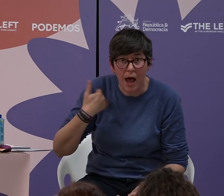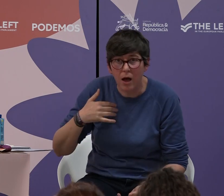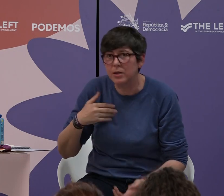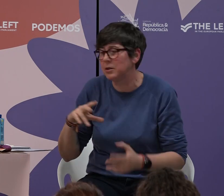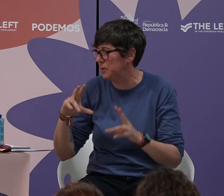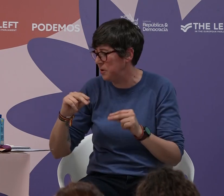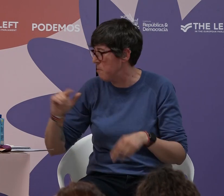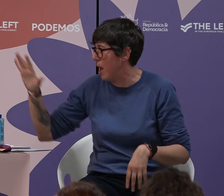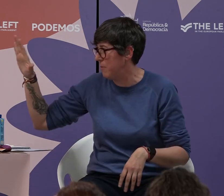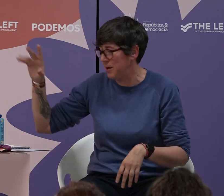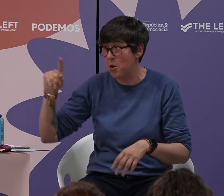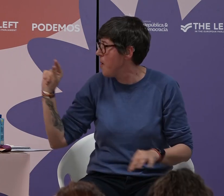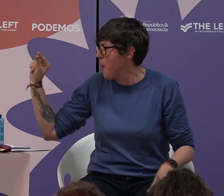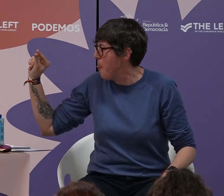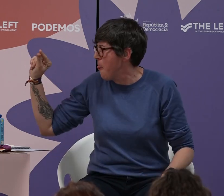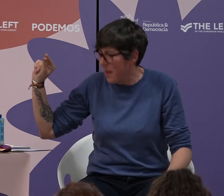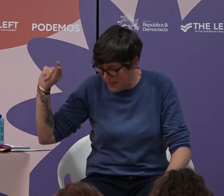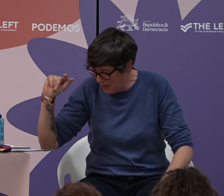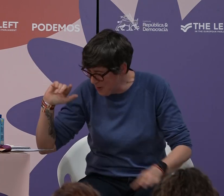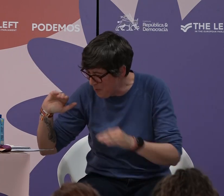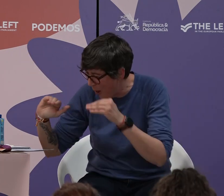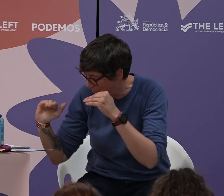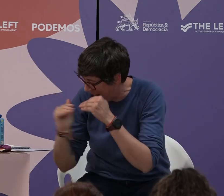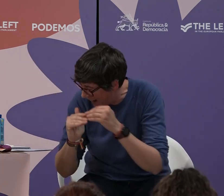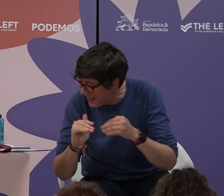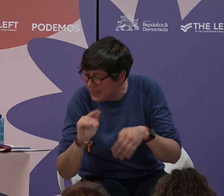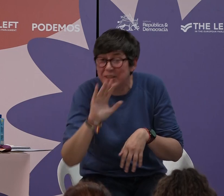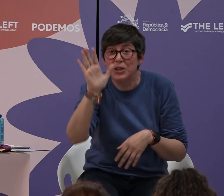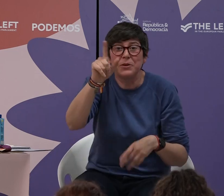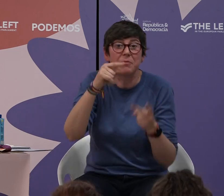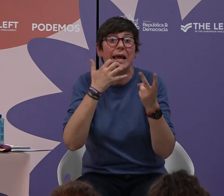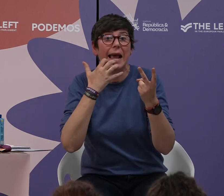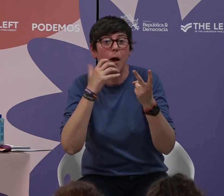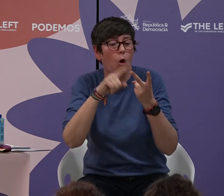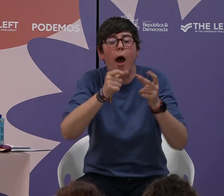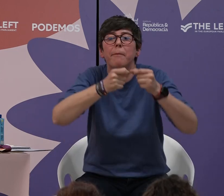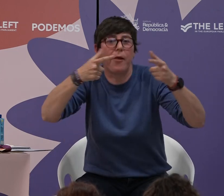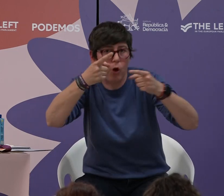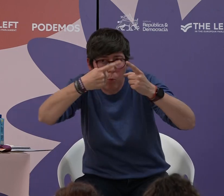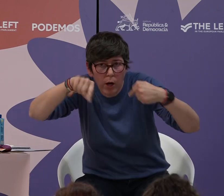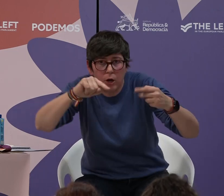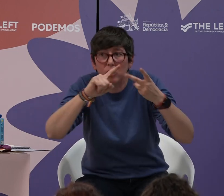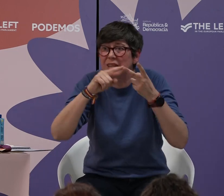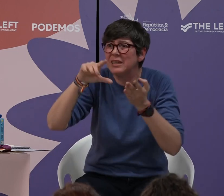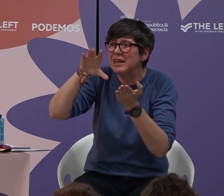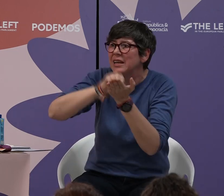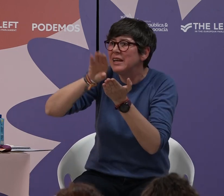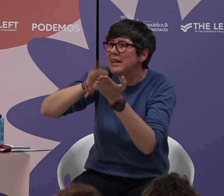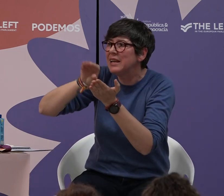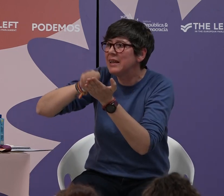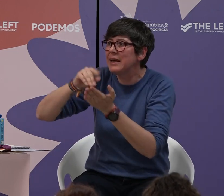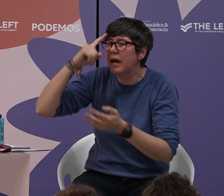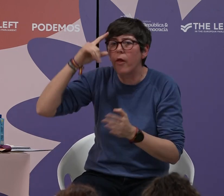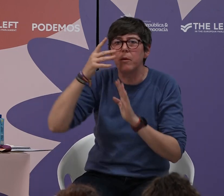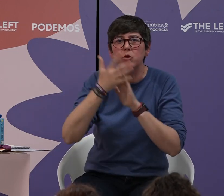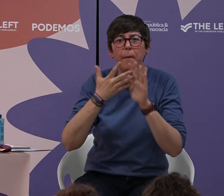ya sí Ah vale Dame dame dame un poquito de tiempo más nada pues lo que os